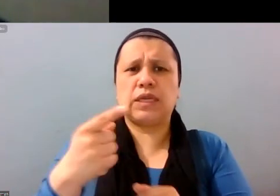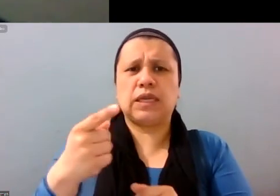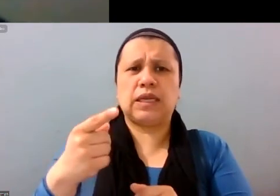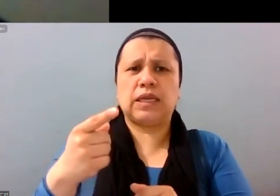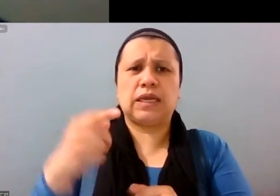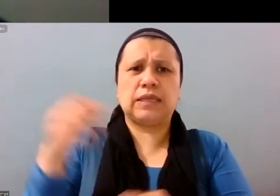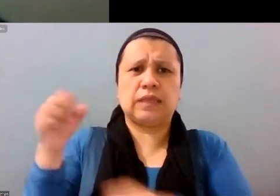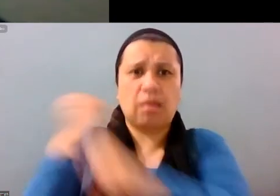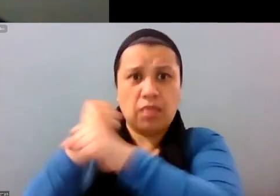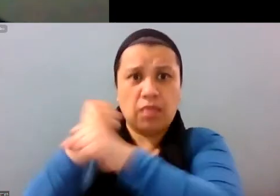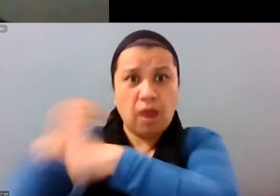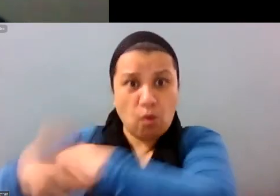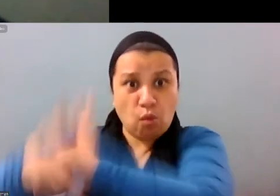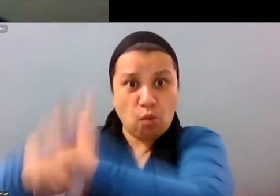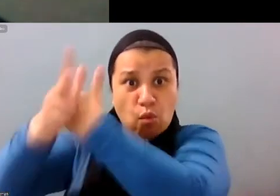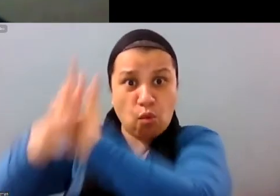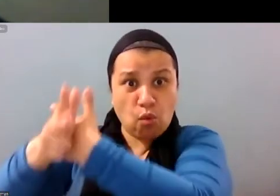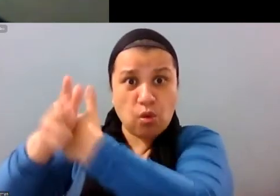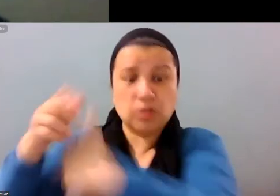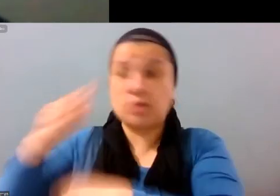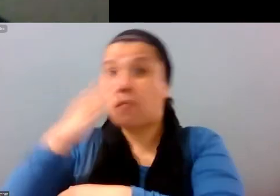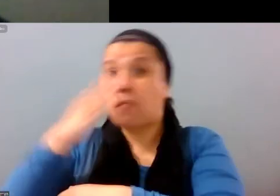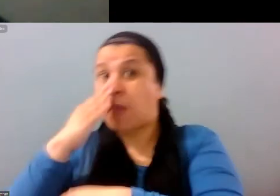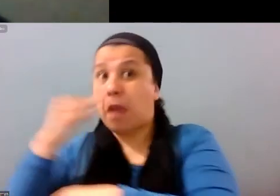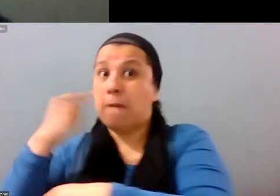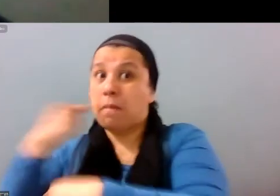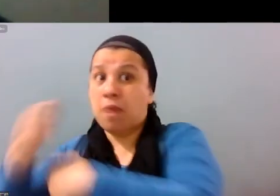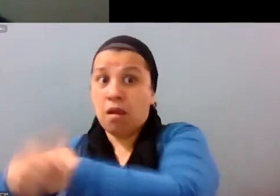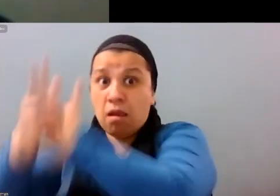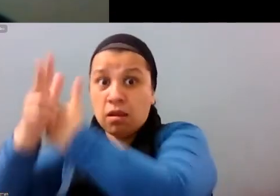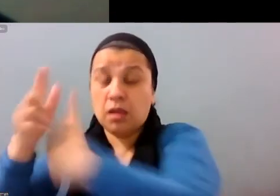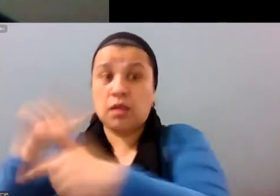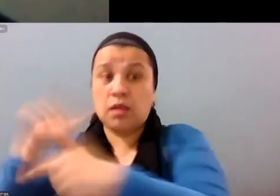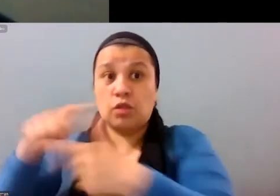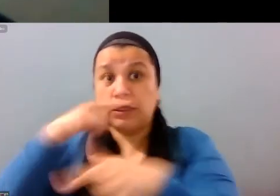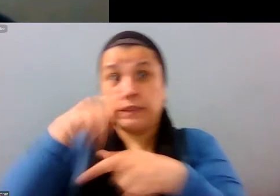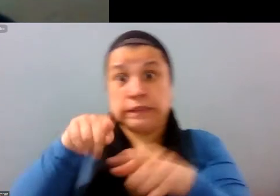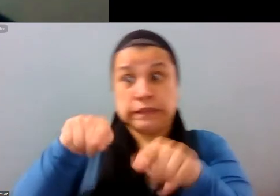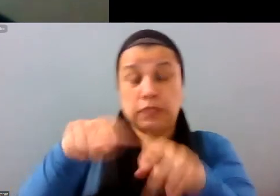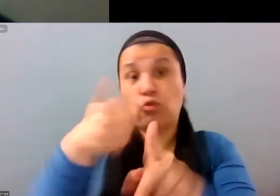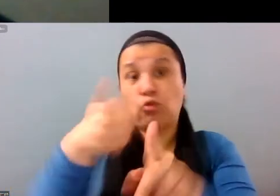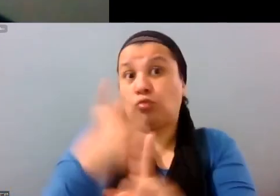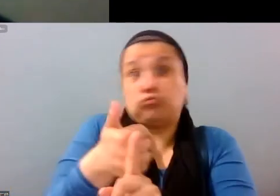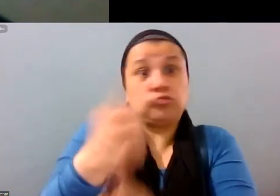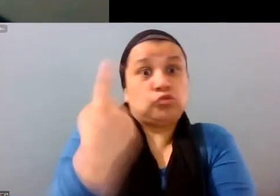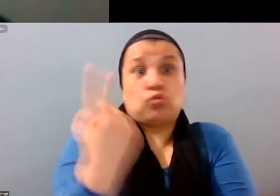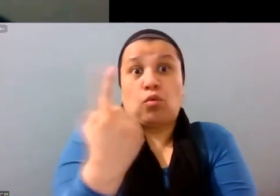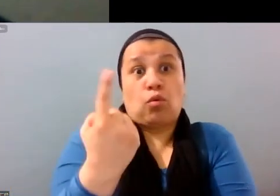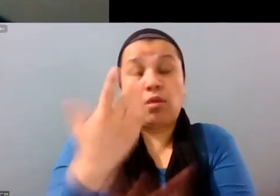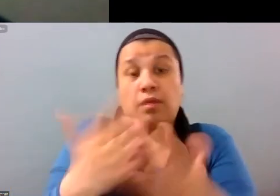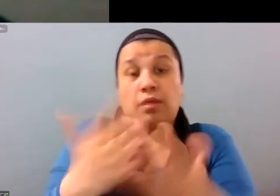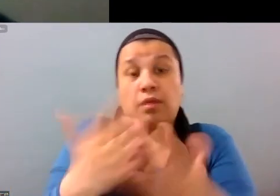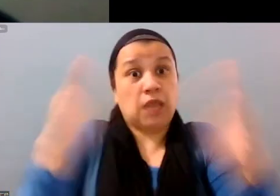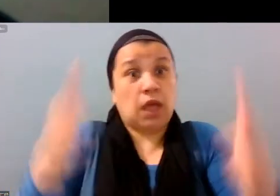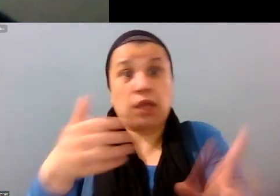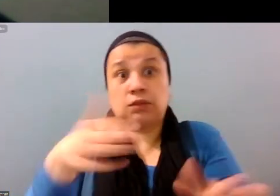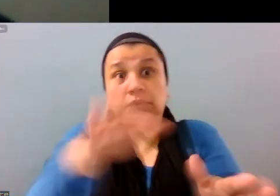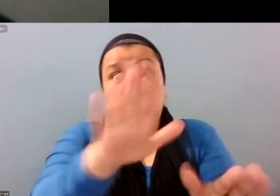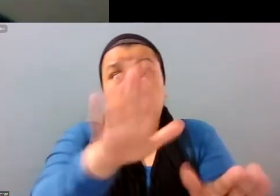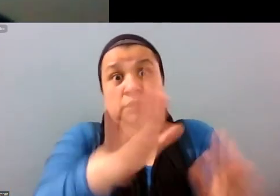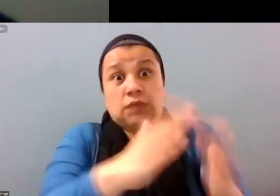donde trabajan mamá y papá donde el chiquillo tiene que estar o solo en un lugar de la casa haciendo sus trabajos o